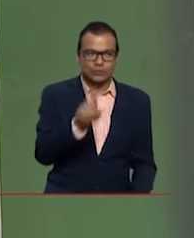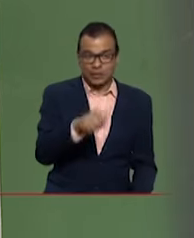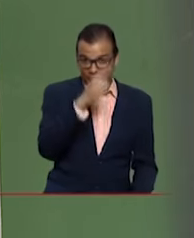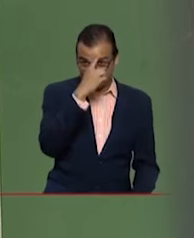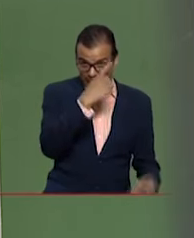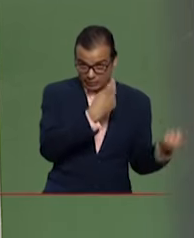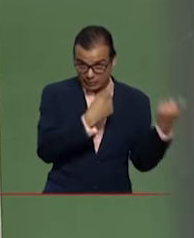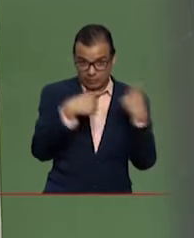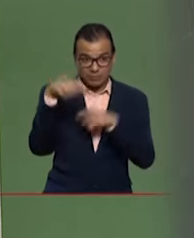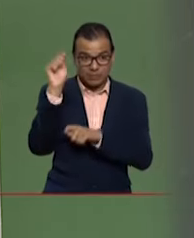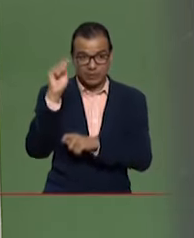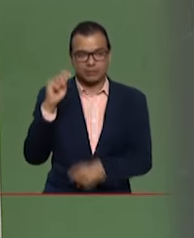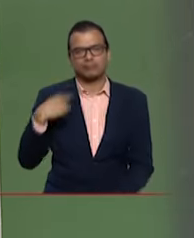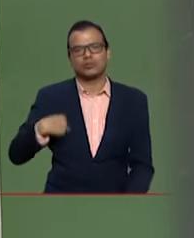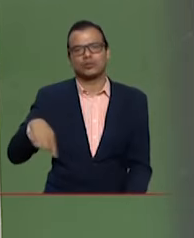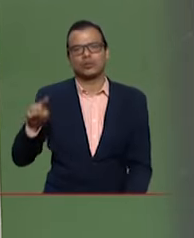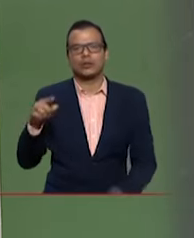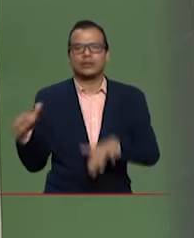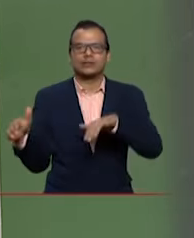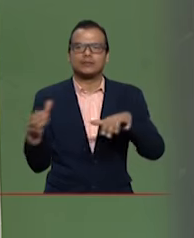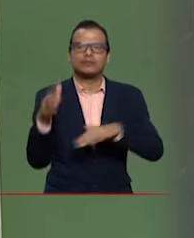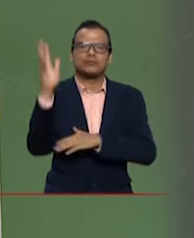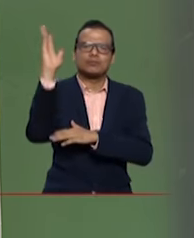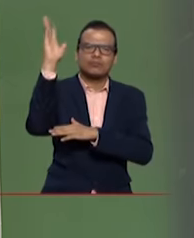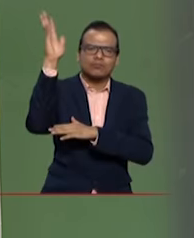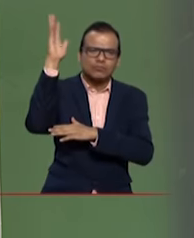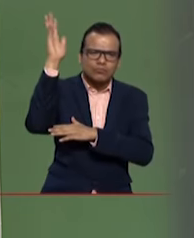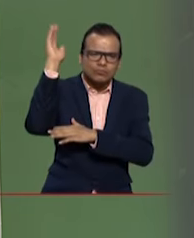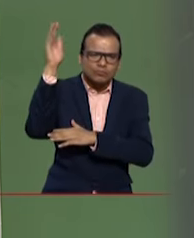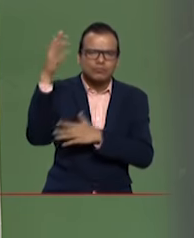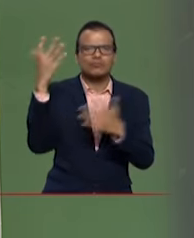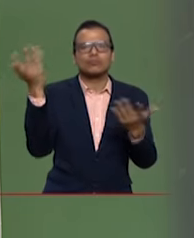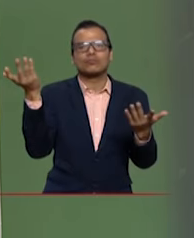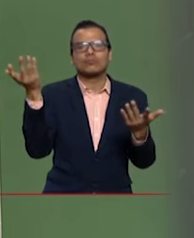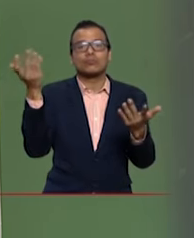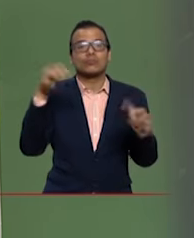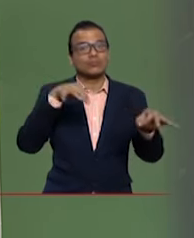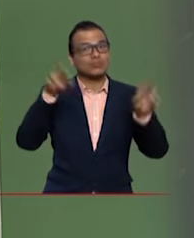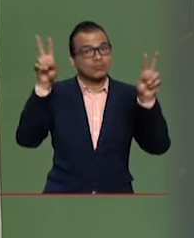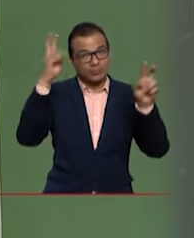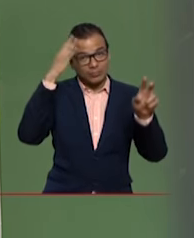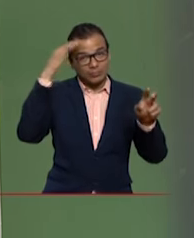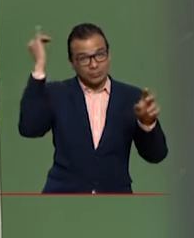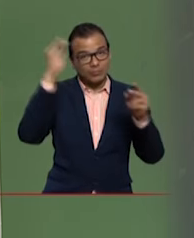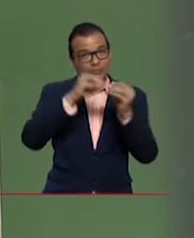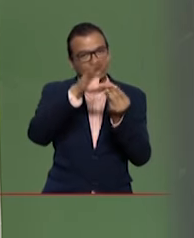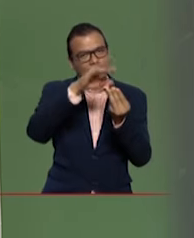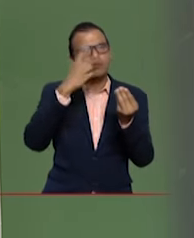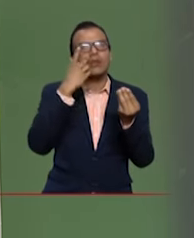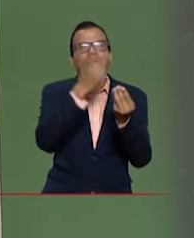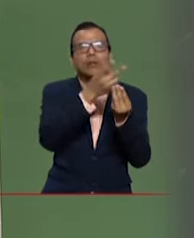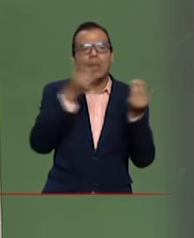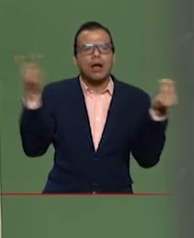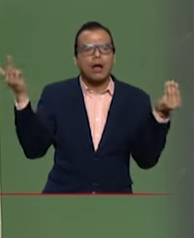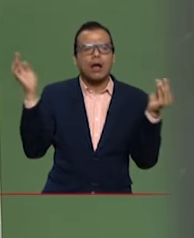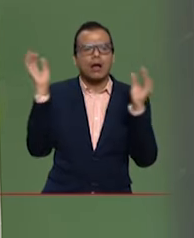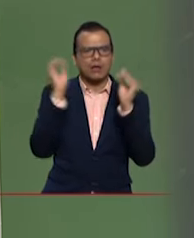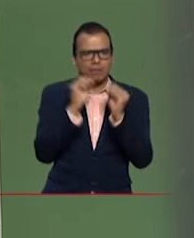venden. Charlas educativas, avistamiento de aves y un proyecto para que puedan verlas a distancia por medio del